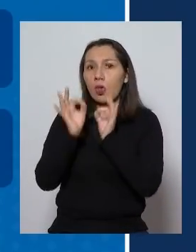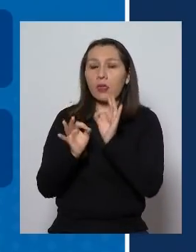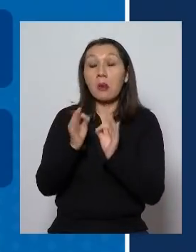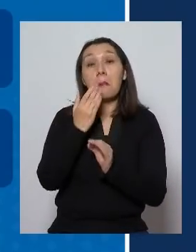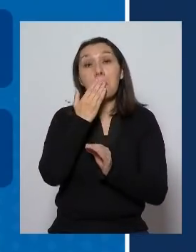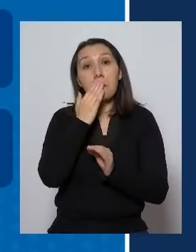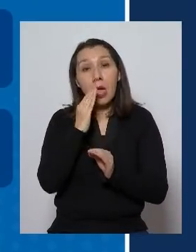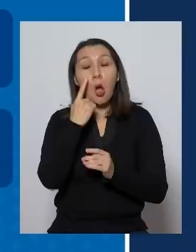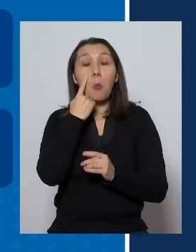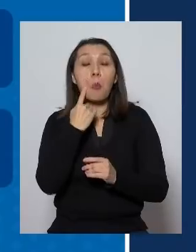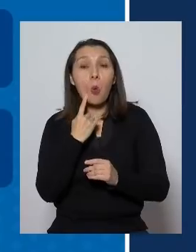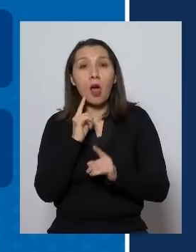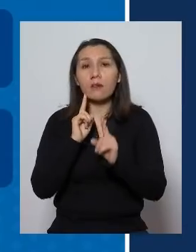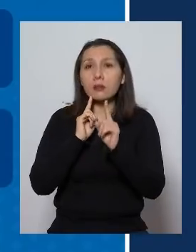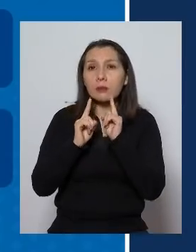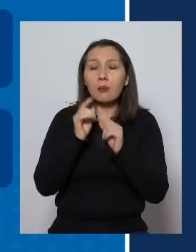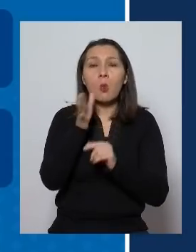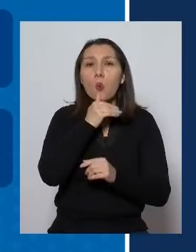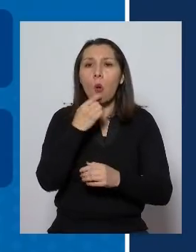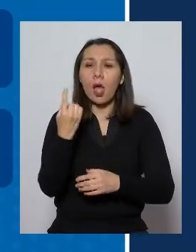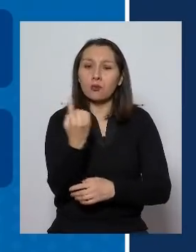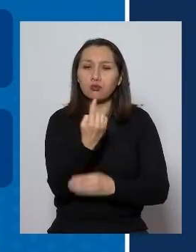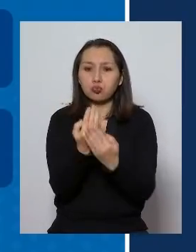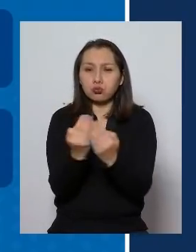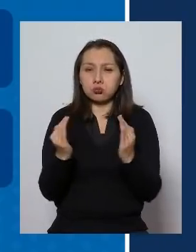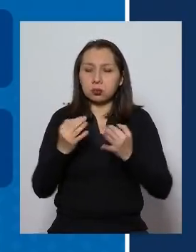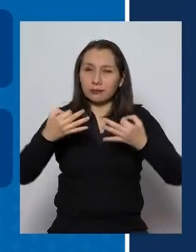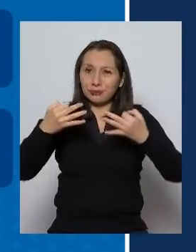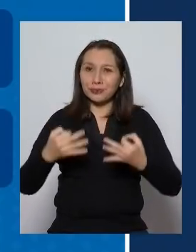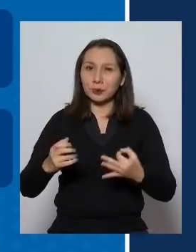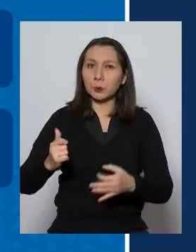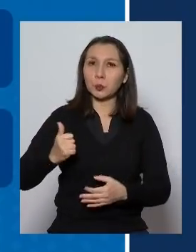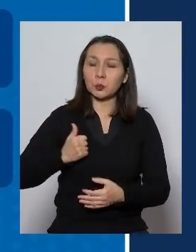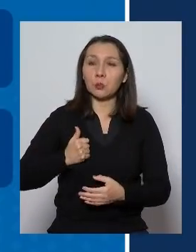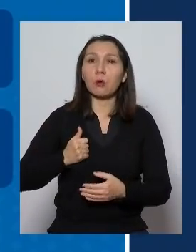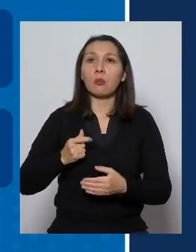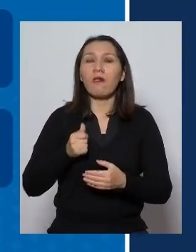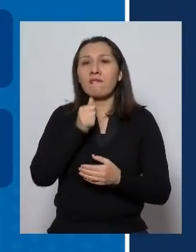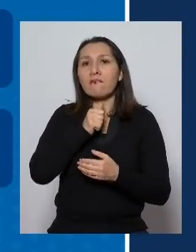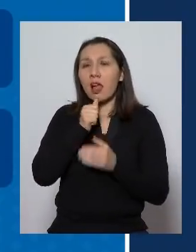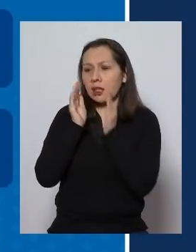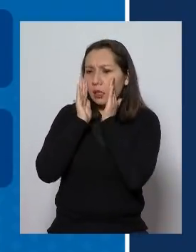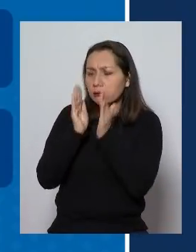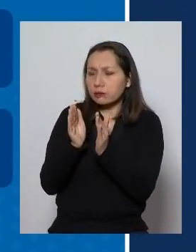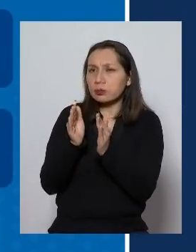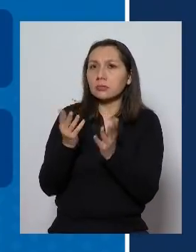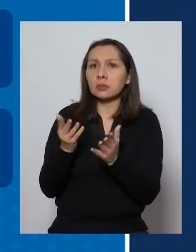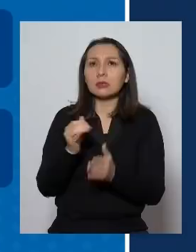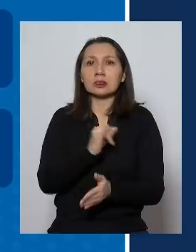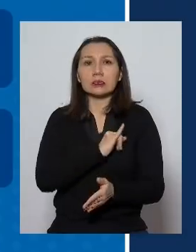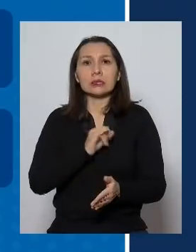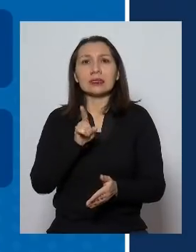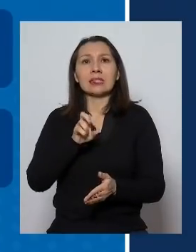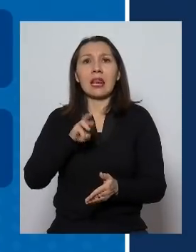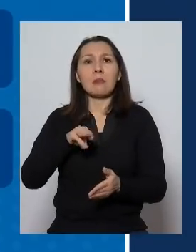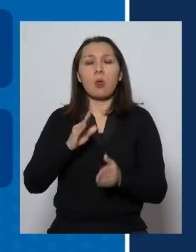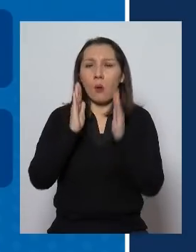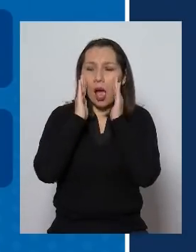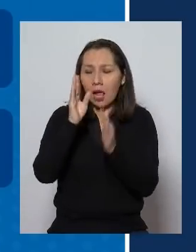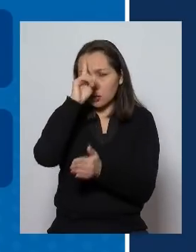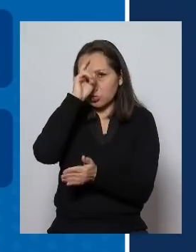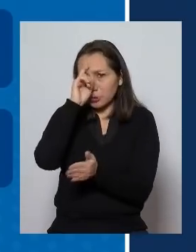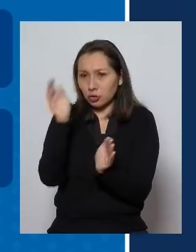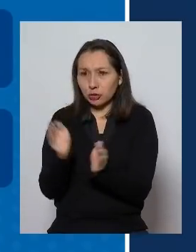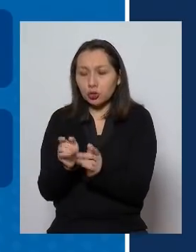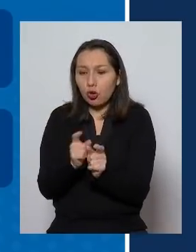que se ha mejorado el testeo, pero que no hay un aislamiento efectivo, que se ha descuidado que Seremías y Atención Primaria hagan